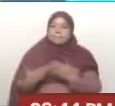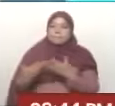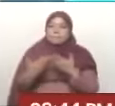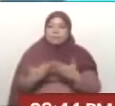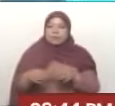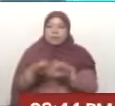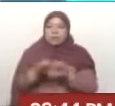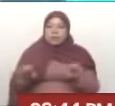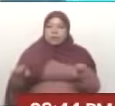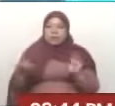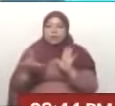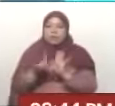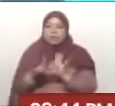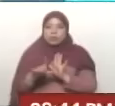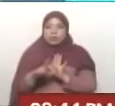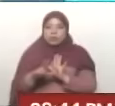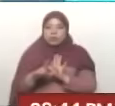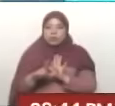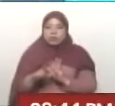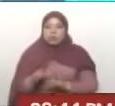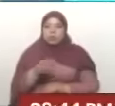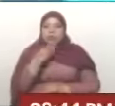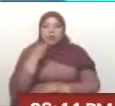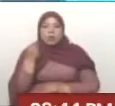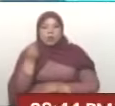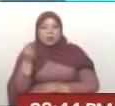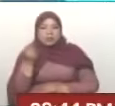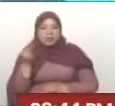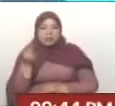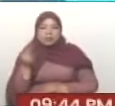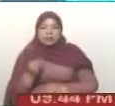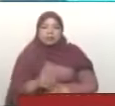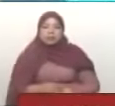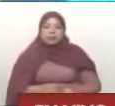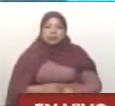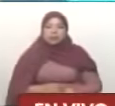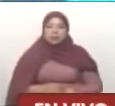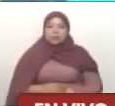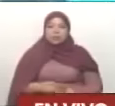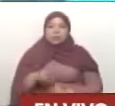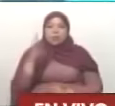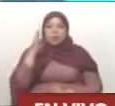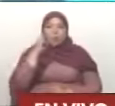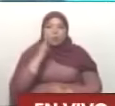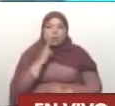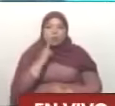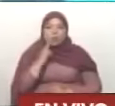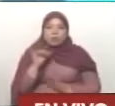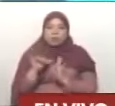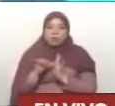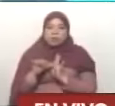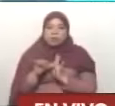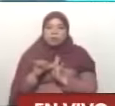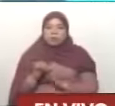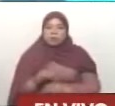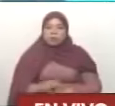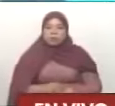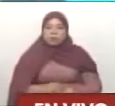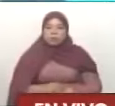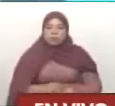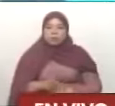de Educación Media, Nachama. Ah, en el estado Bolívar, acá los vecinos,